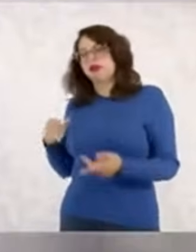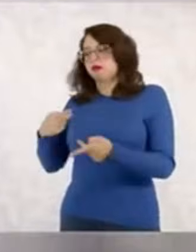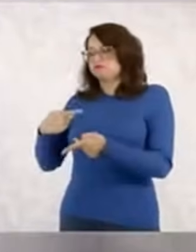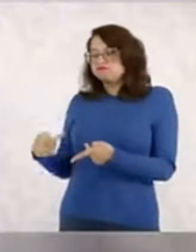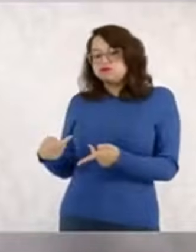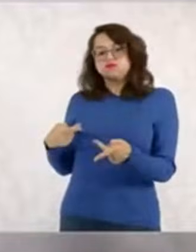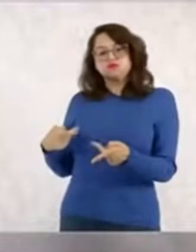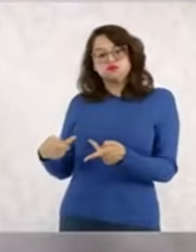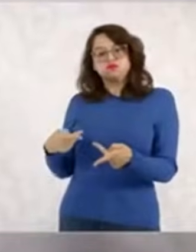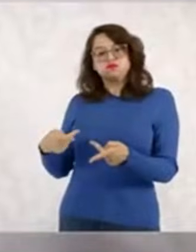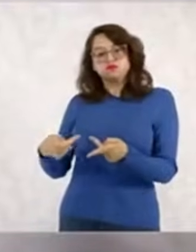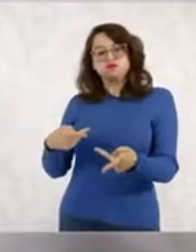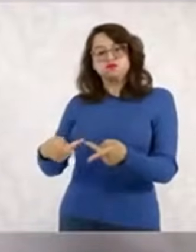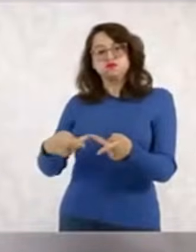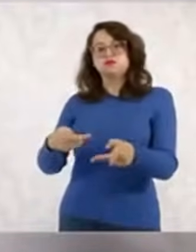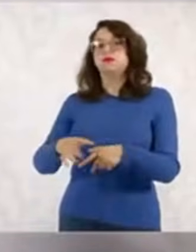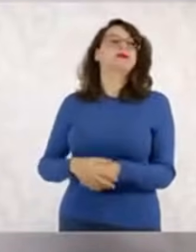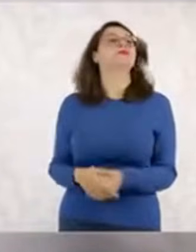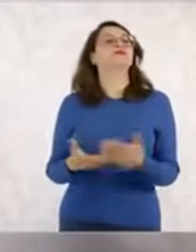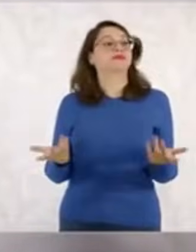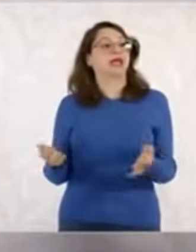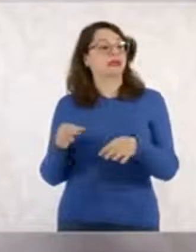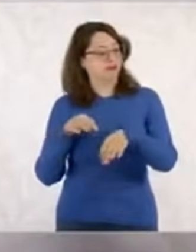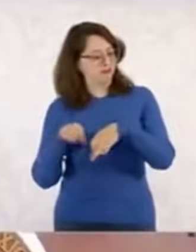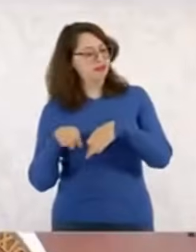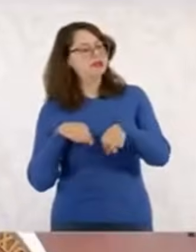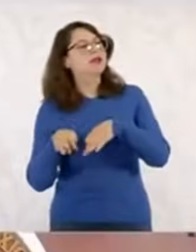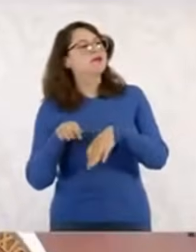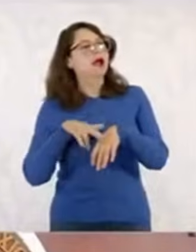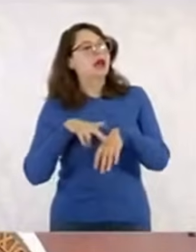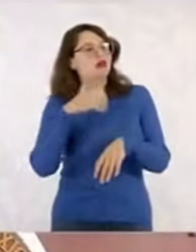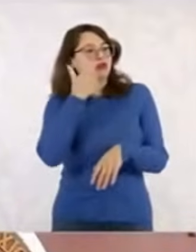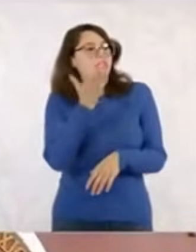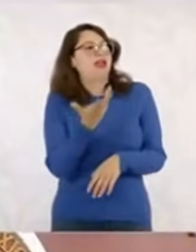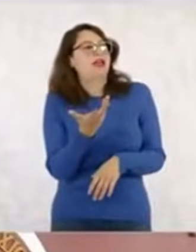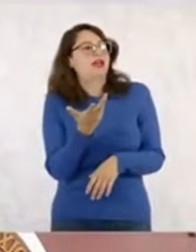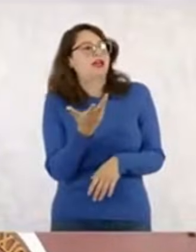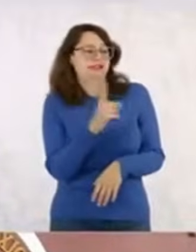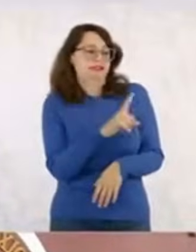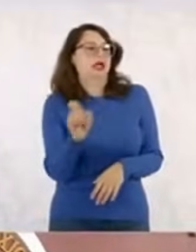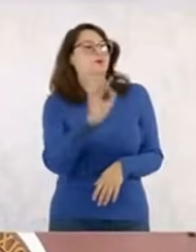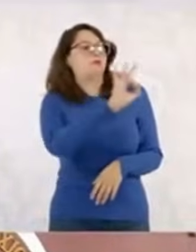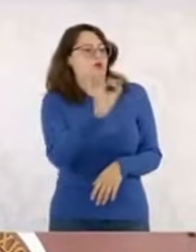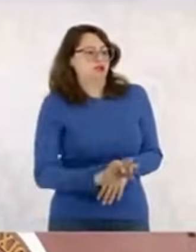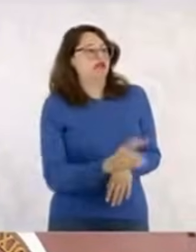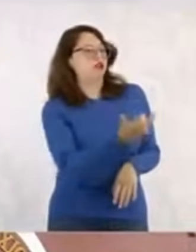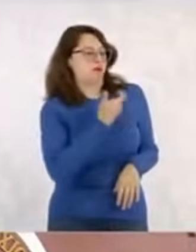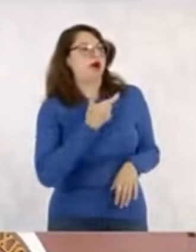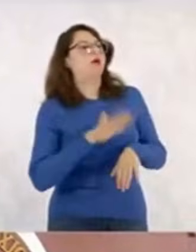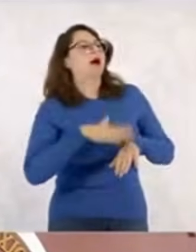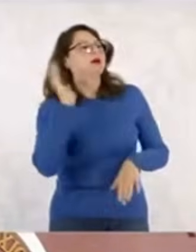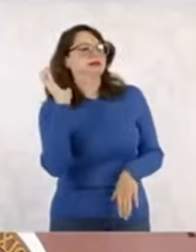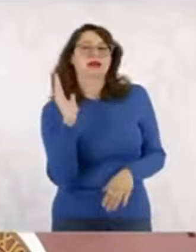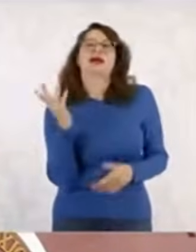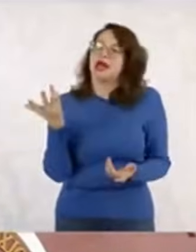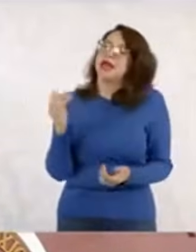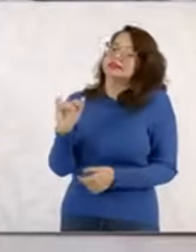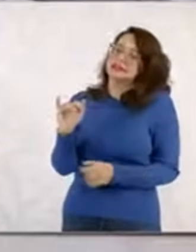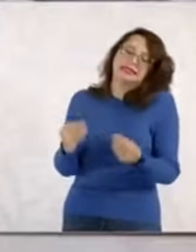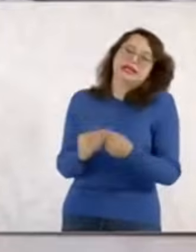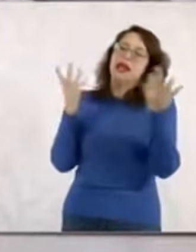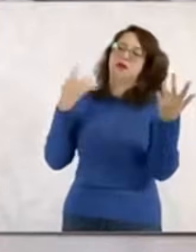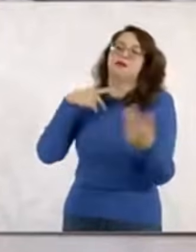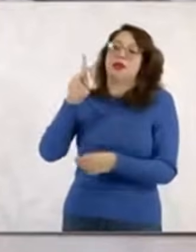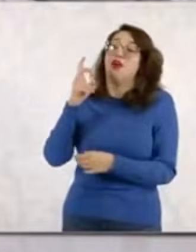Obviamente un trabajador que diría, pues yo quisiera que el aumento fuera del 100%, ¿verdad? Pero pues eso sí tendría impactos después en la inflación. Y